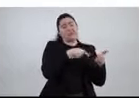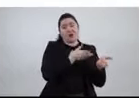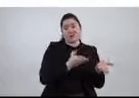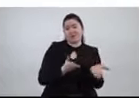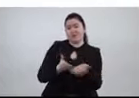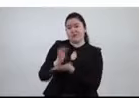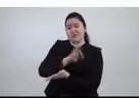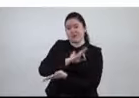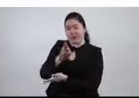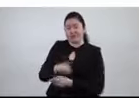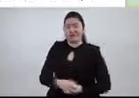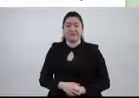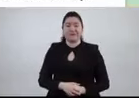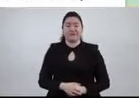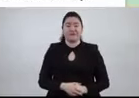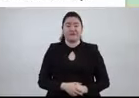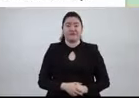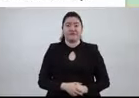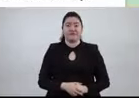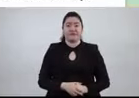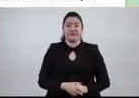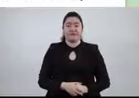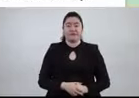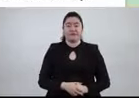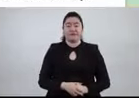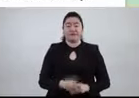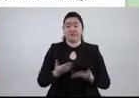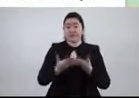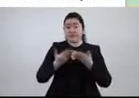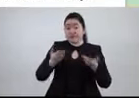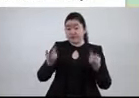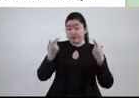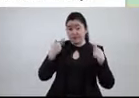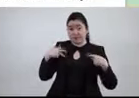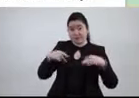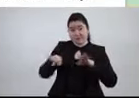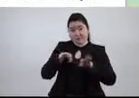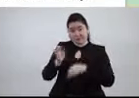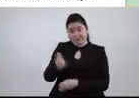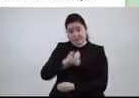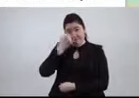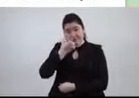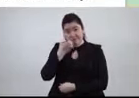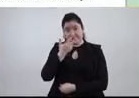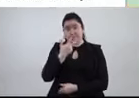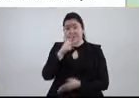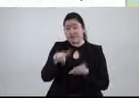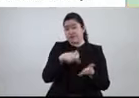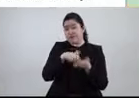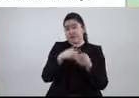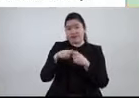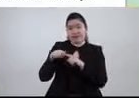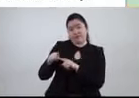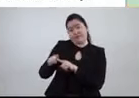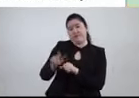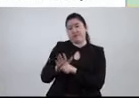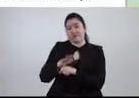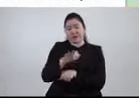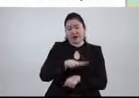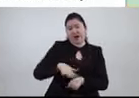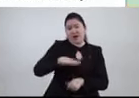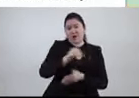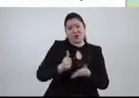ingresarán a la unidad vacunadora. Siguiente. Para el personal educativo estamos trabajando en 8 sedes distribuidas alrededor de la